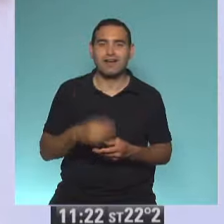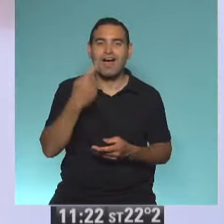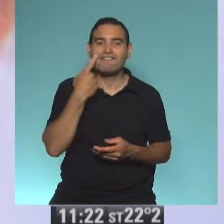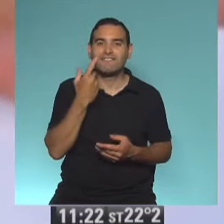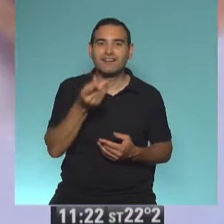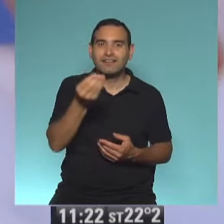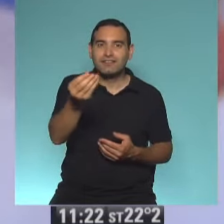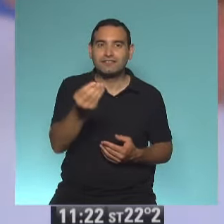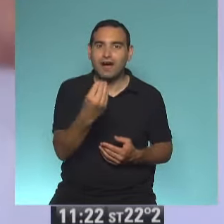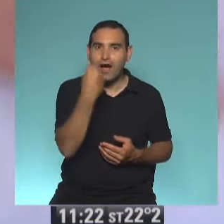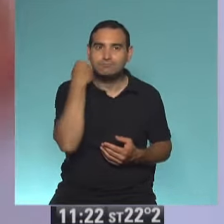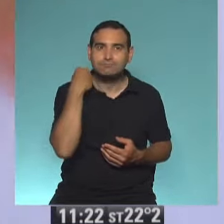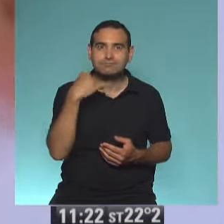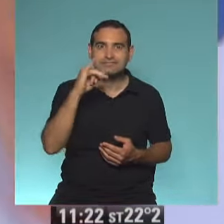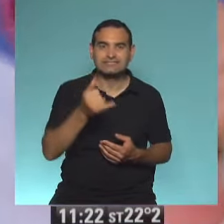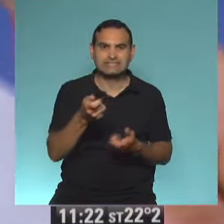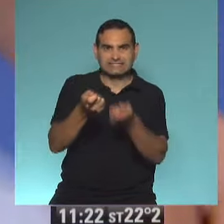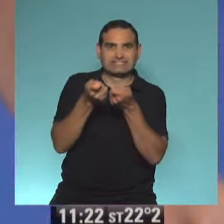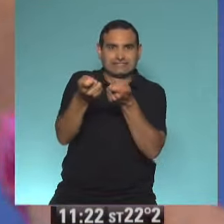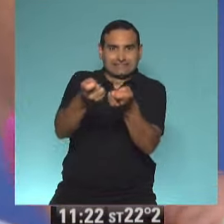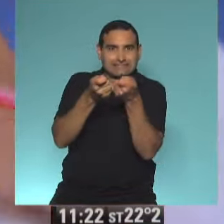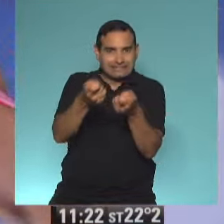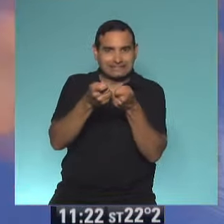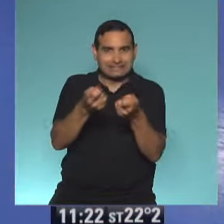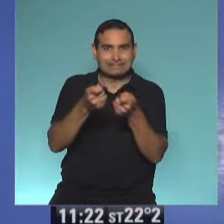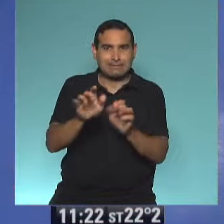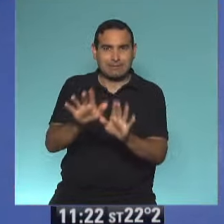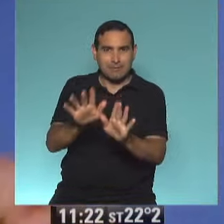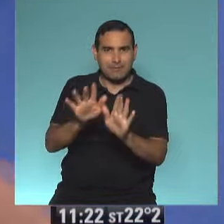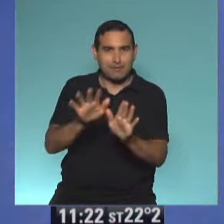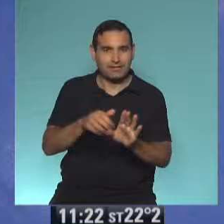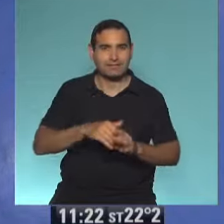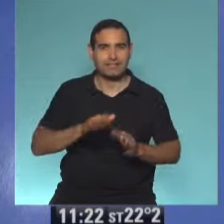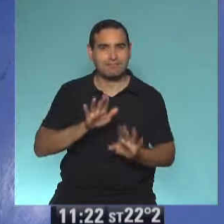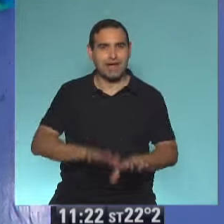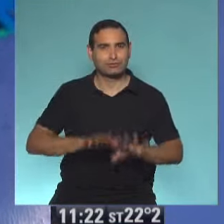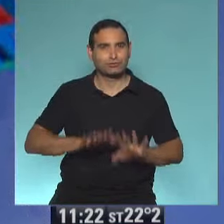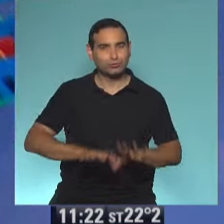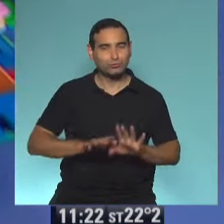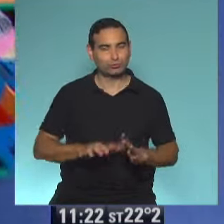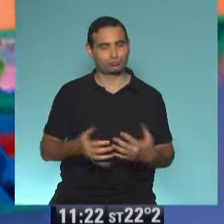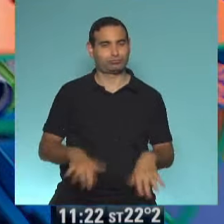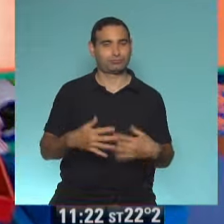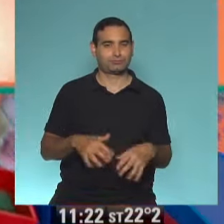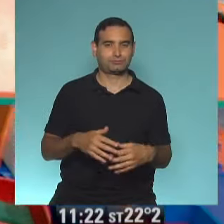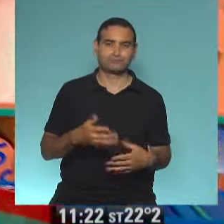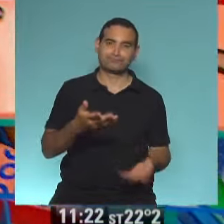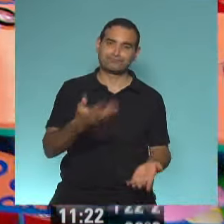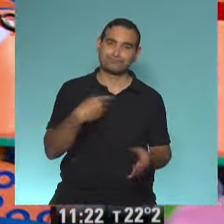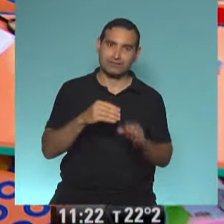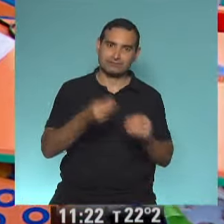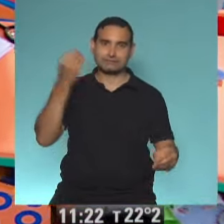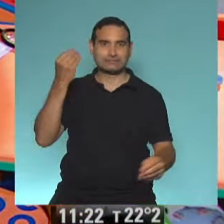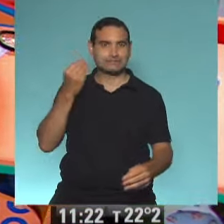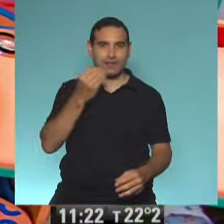ver. Ay, mira, mira. Ay, bueno, despacito, despacito. Ay, bueno, le arrancó. Señora, me arrancó un pedazo